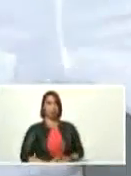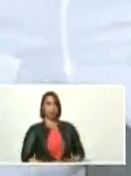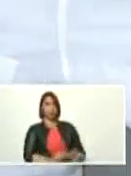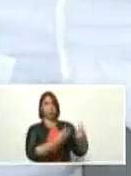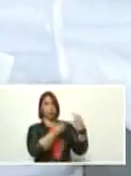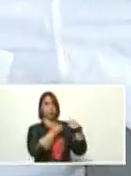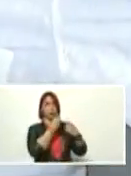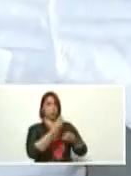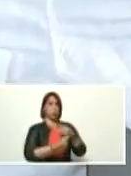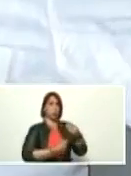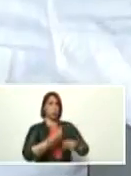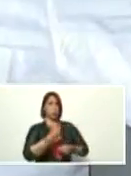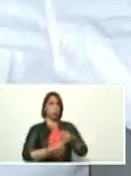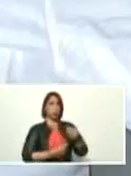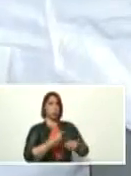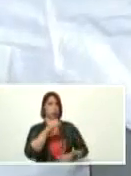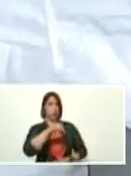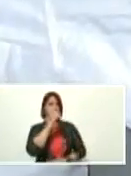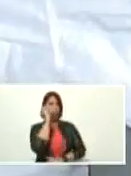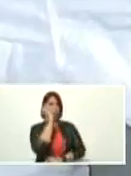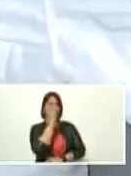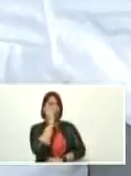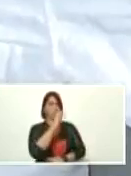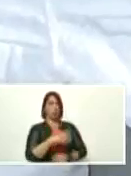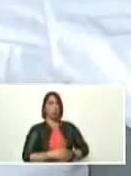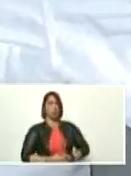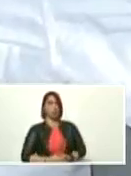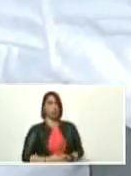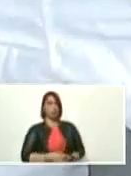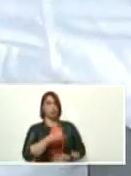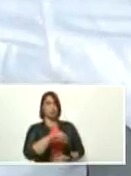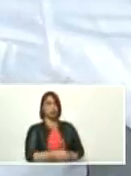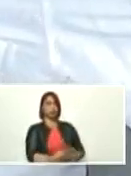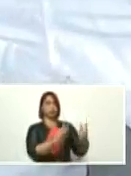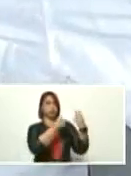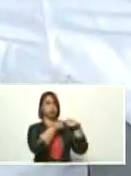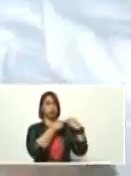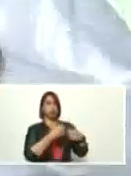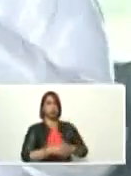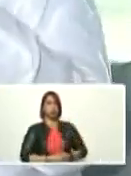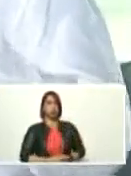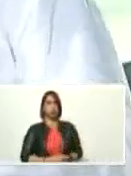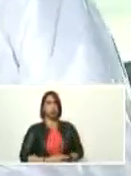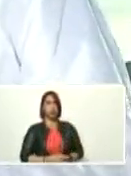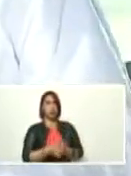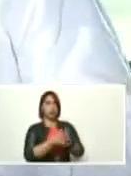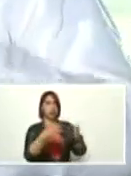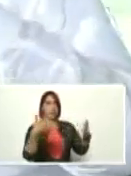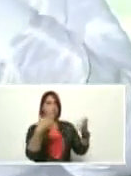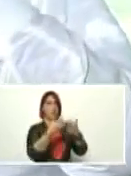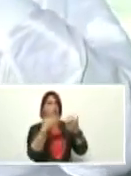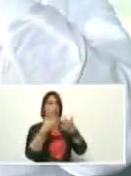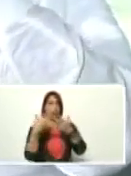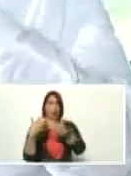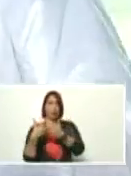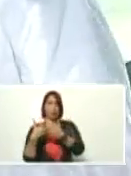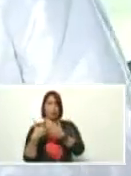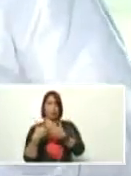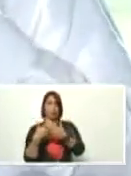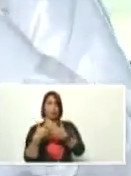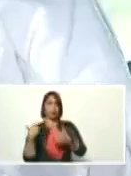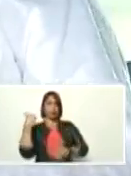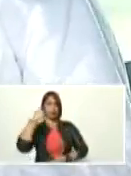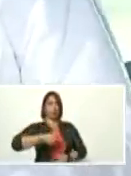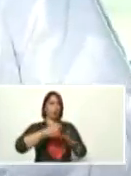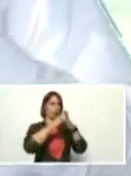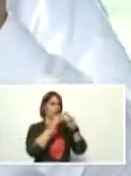de la realización de este Congreso y es la responsable de la gran batalla que desde